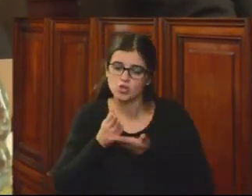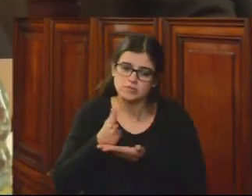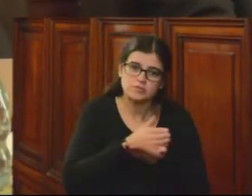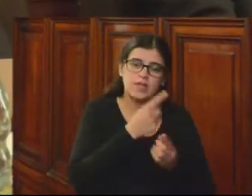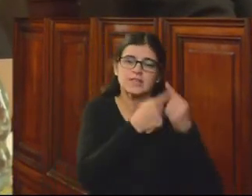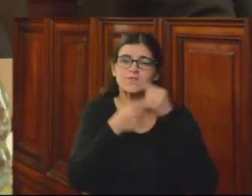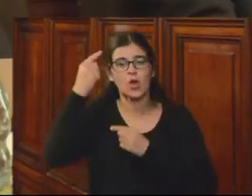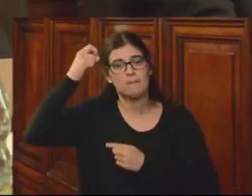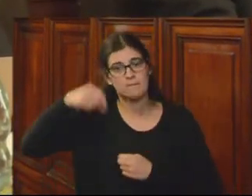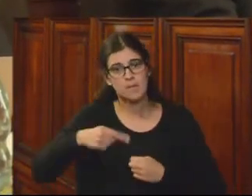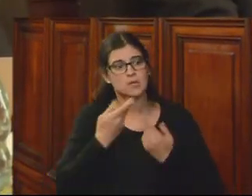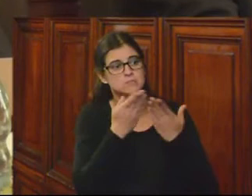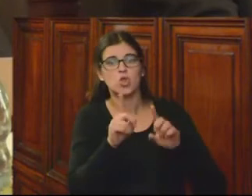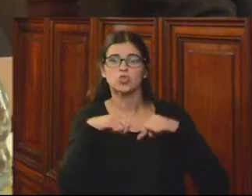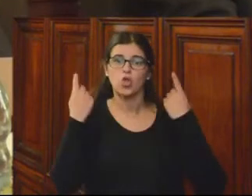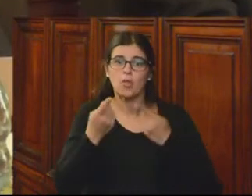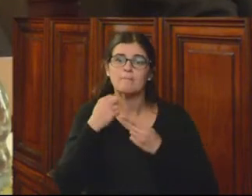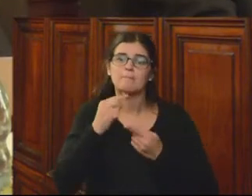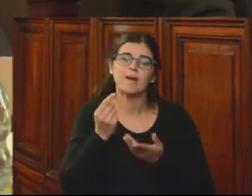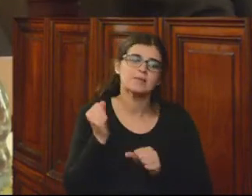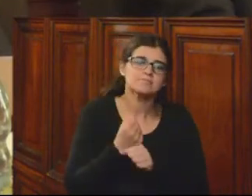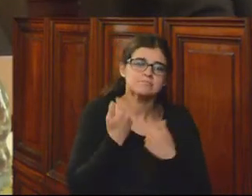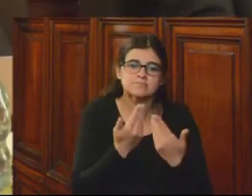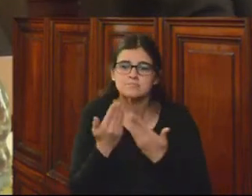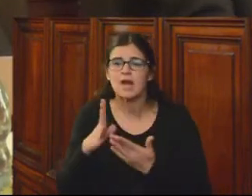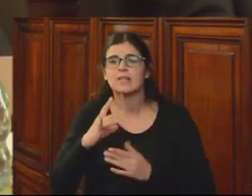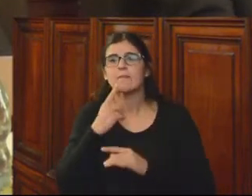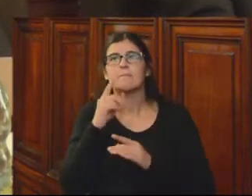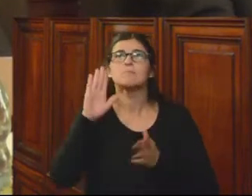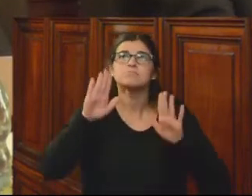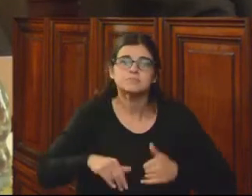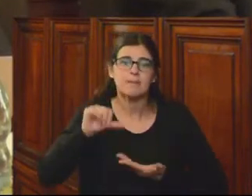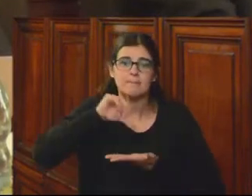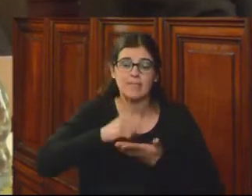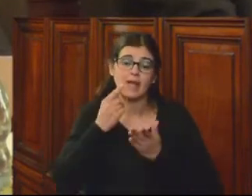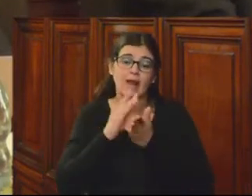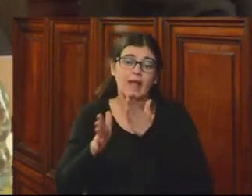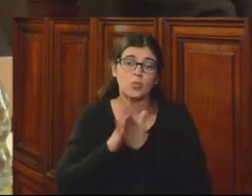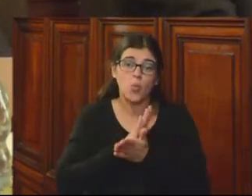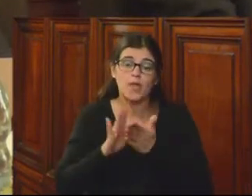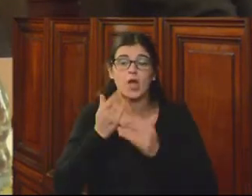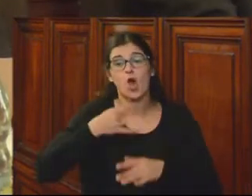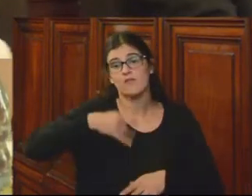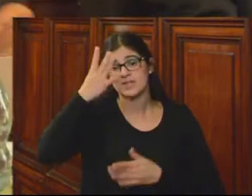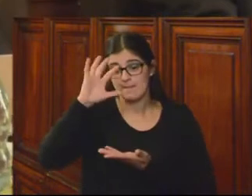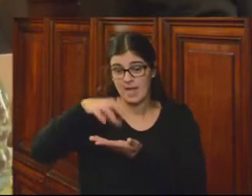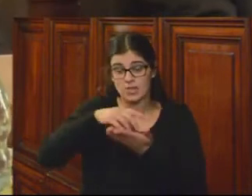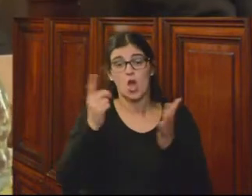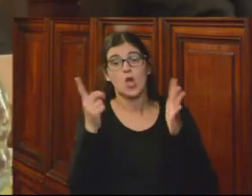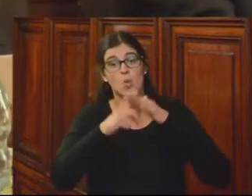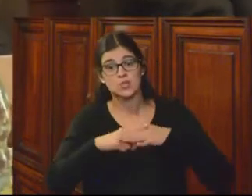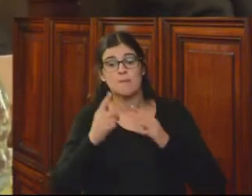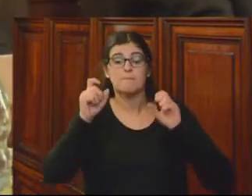pensamiento, abierta a todas y a todos para el beneficio espiritual y material de la patria. Y es gratuita en las instituciones oficiales, inclusiva,